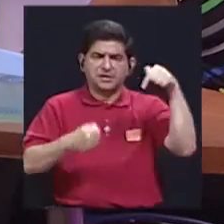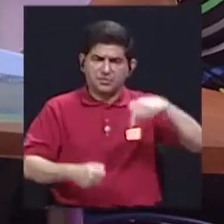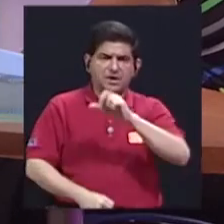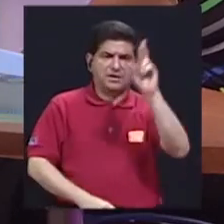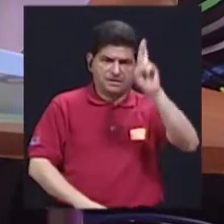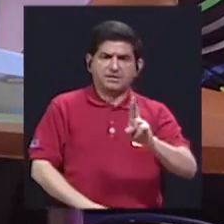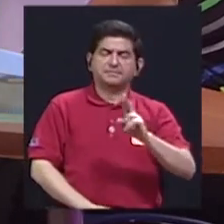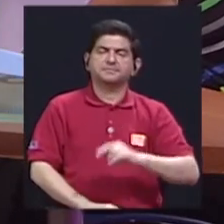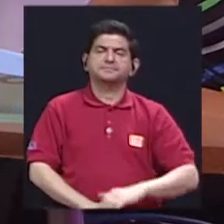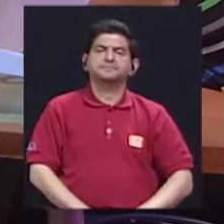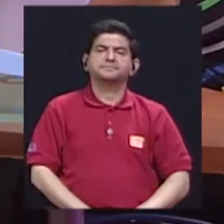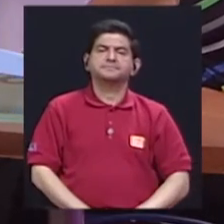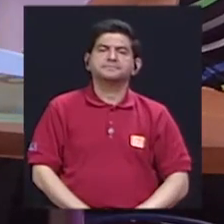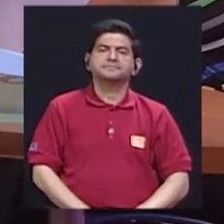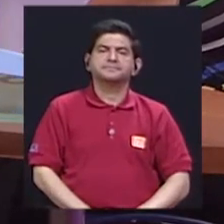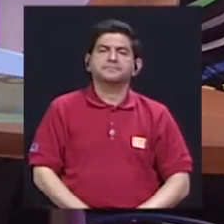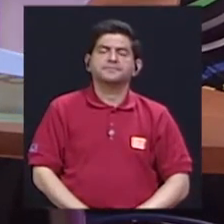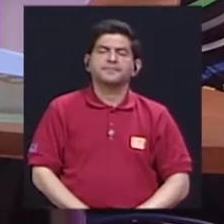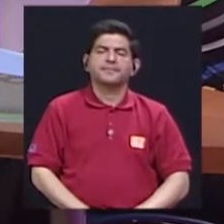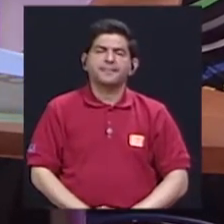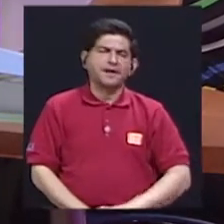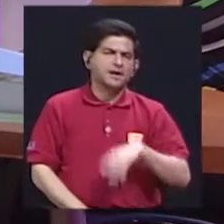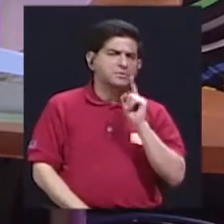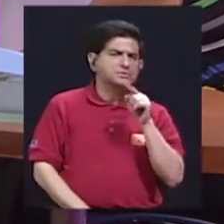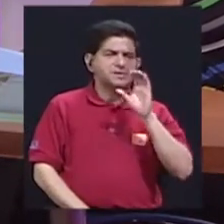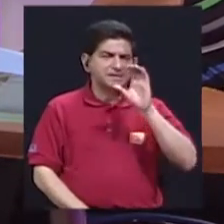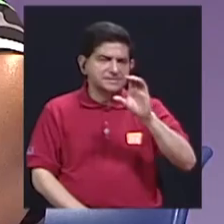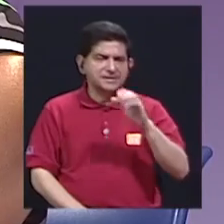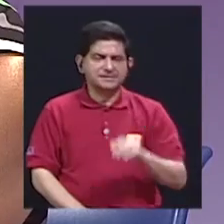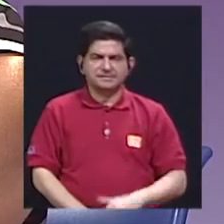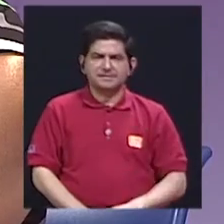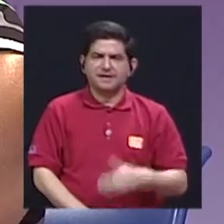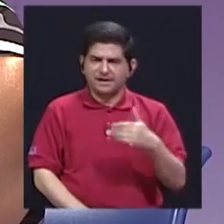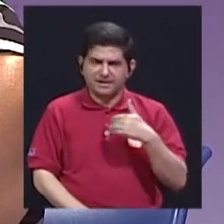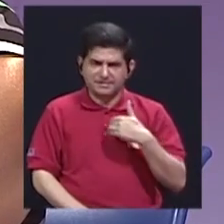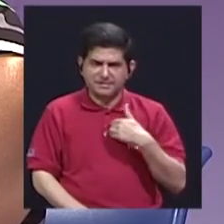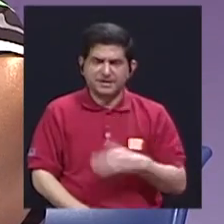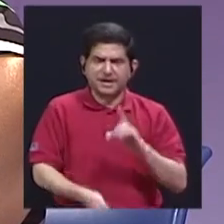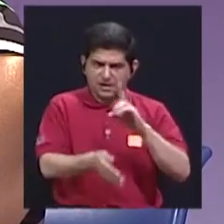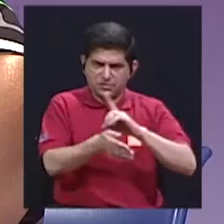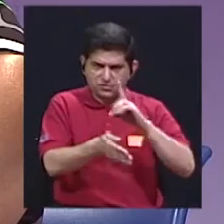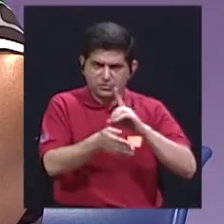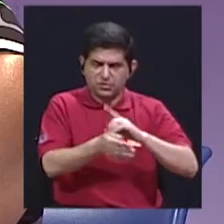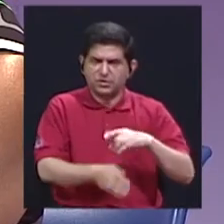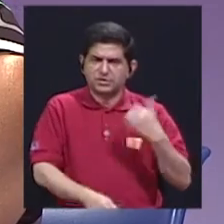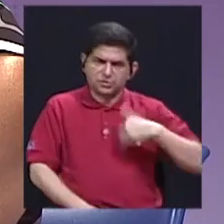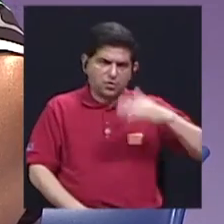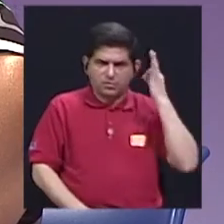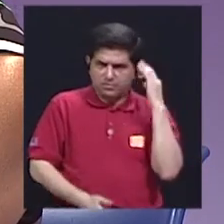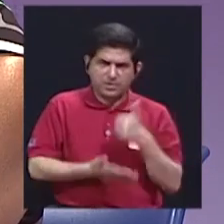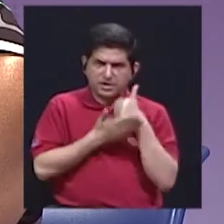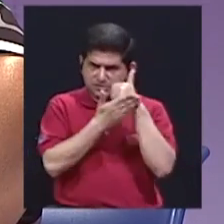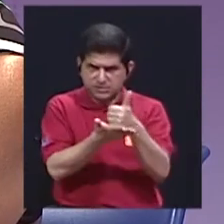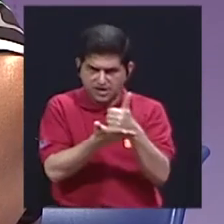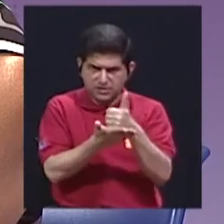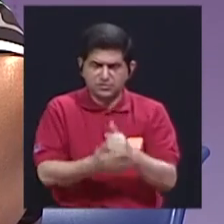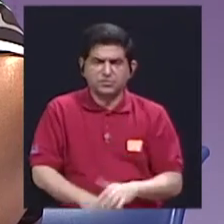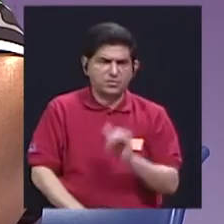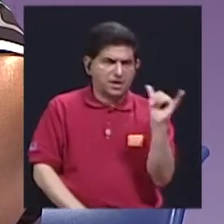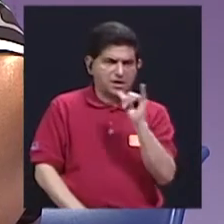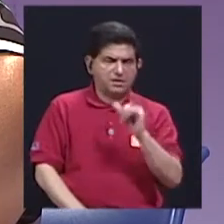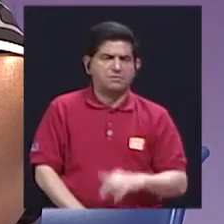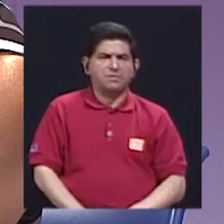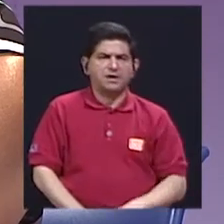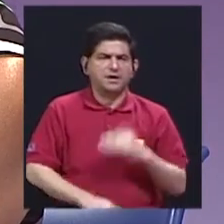en costa rica cintia ustedes tienen médicos o médicas que colaboren con ustedes también